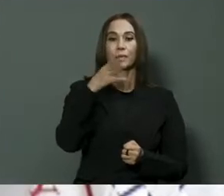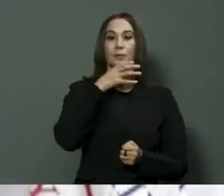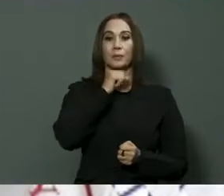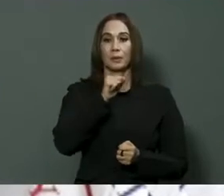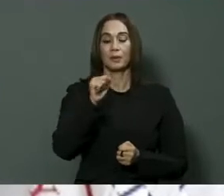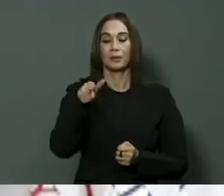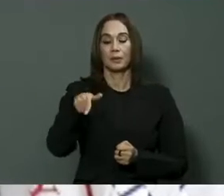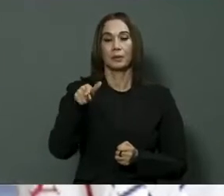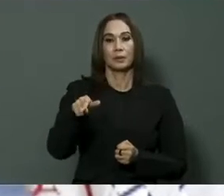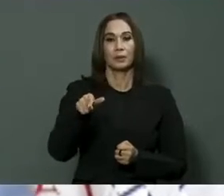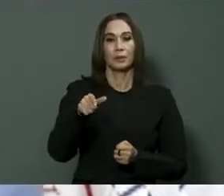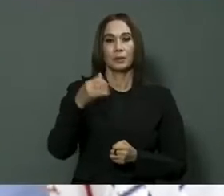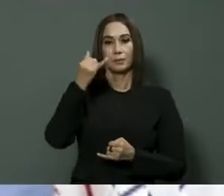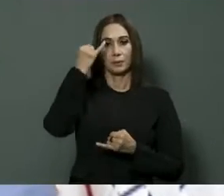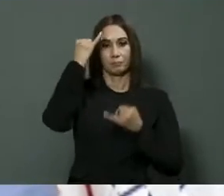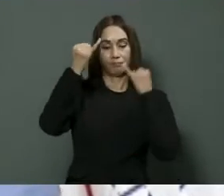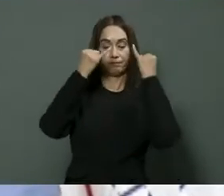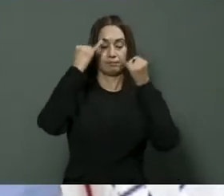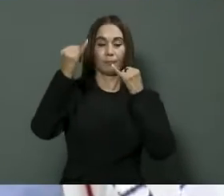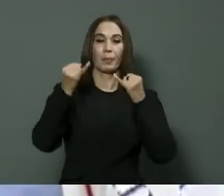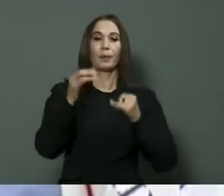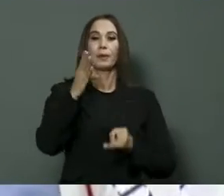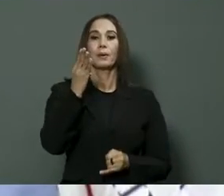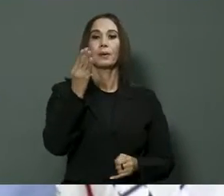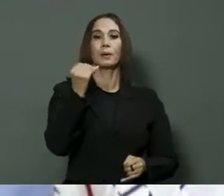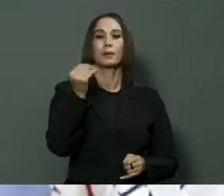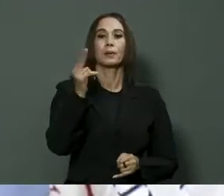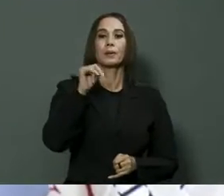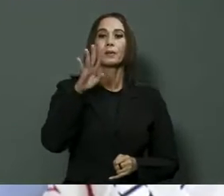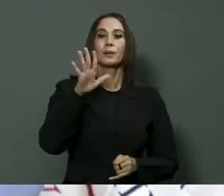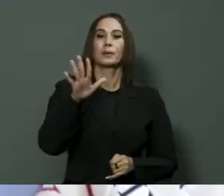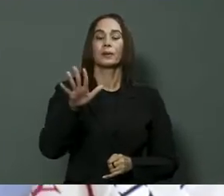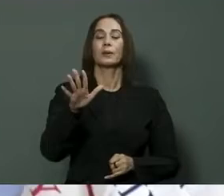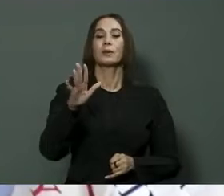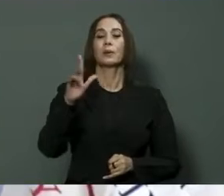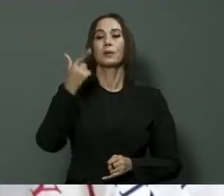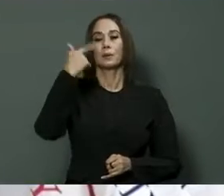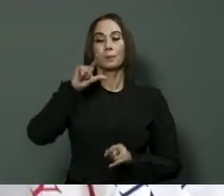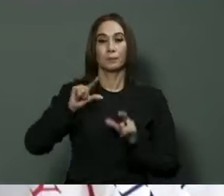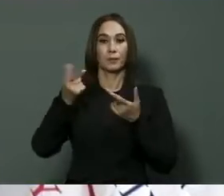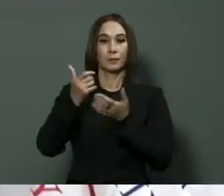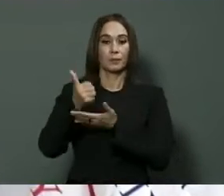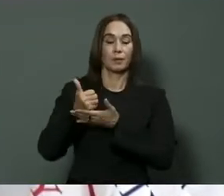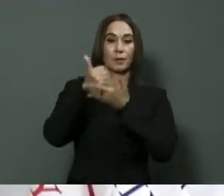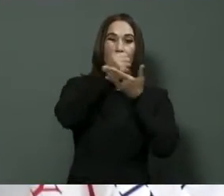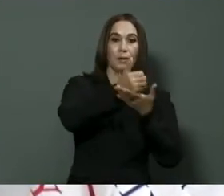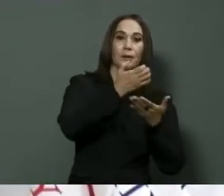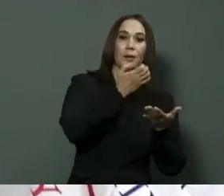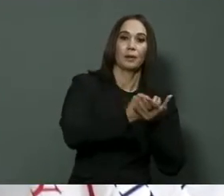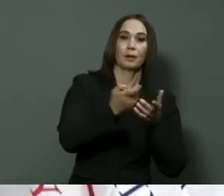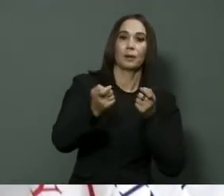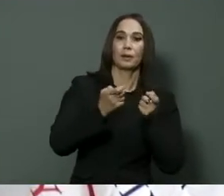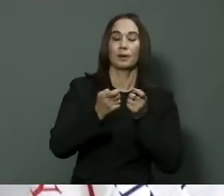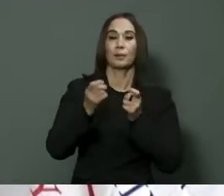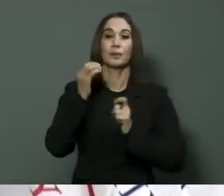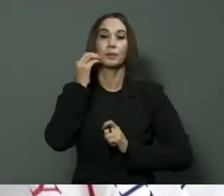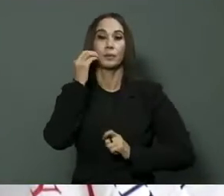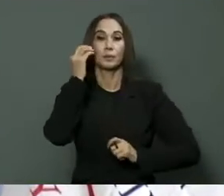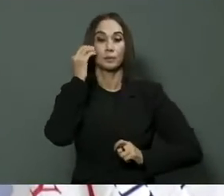años en la iniciativa 14-24 para ayudar con la economía de los